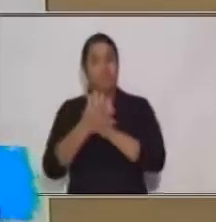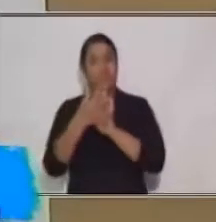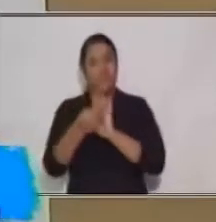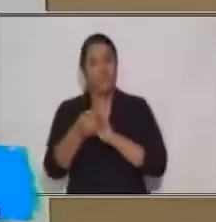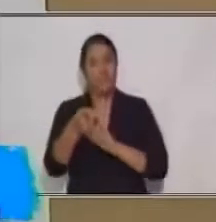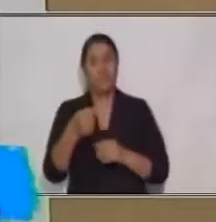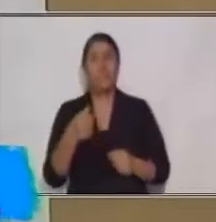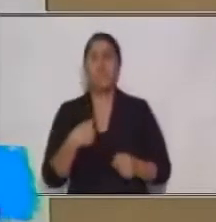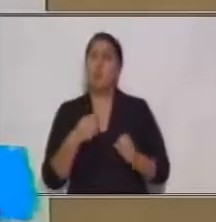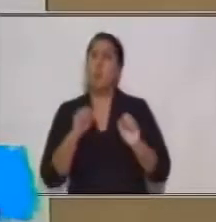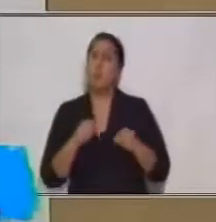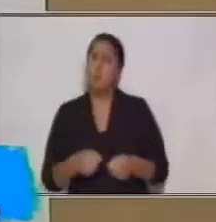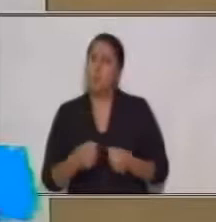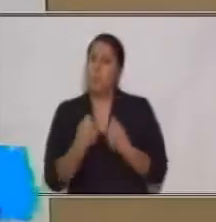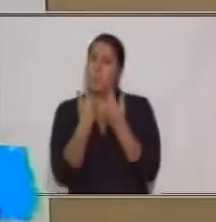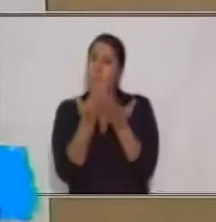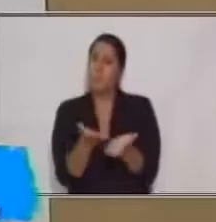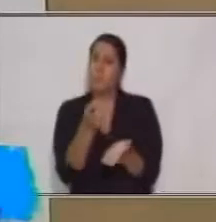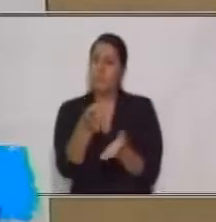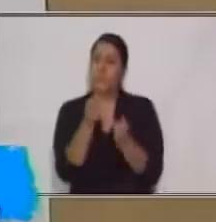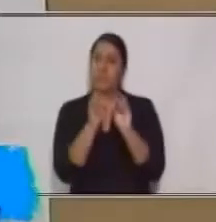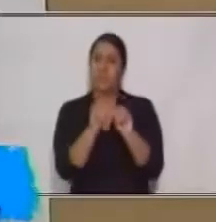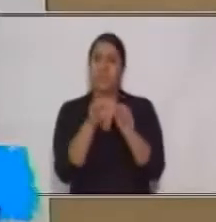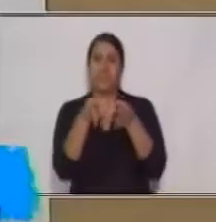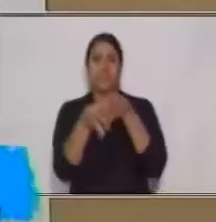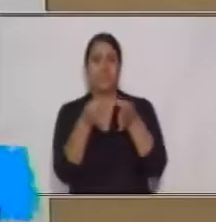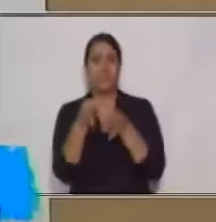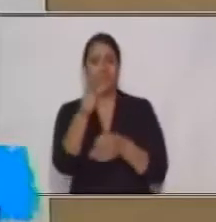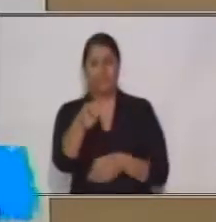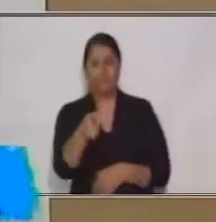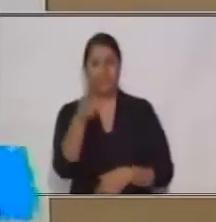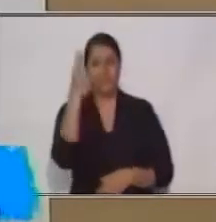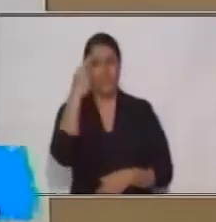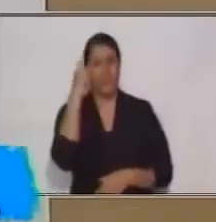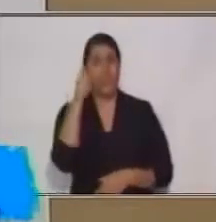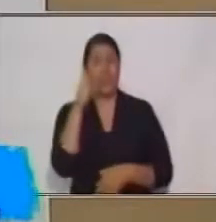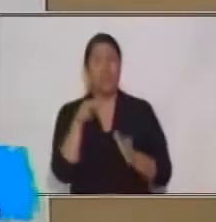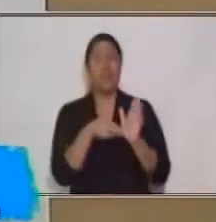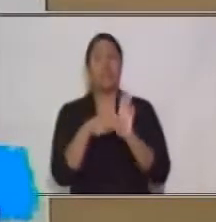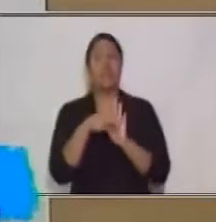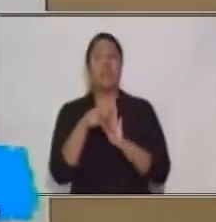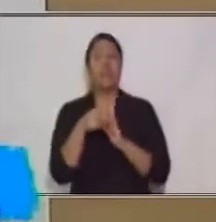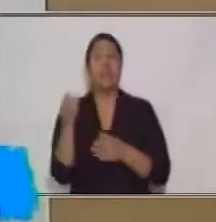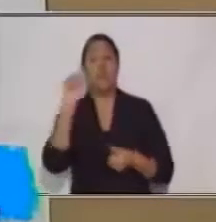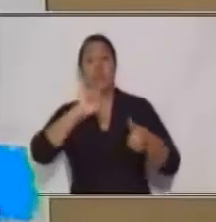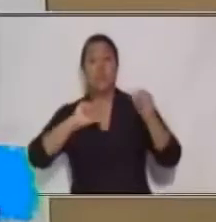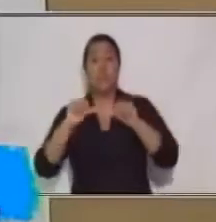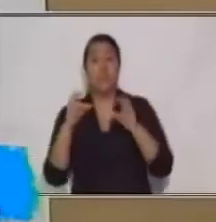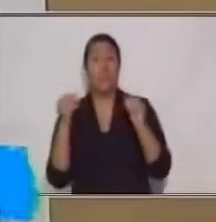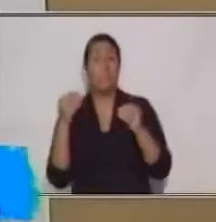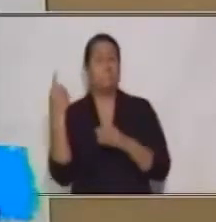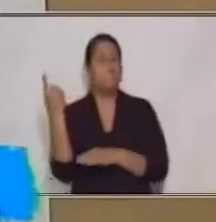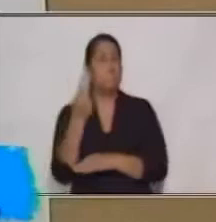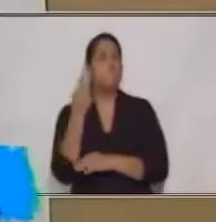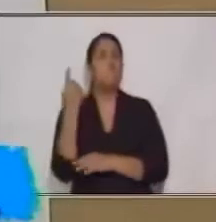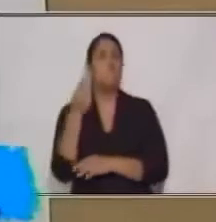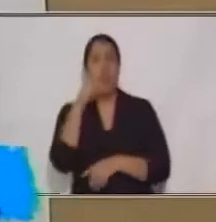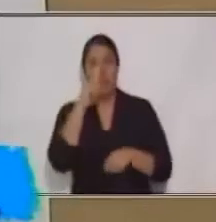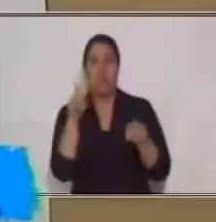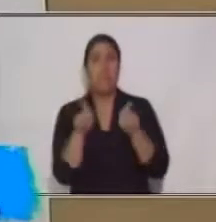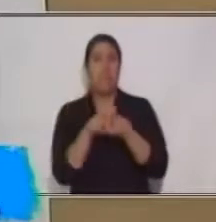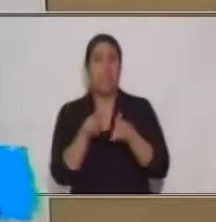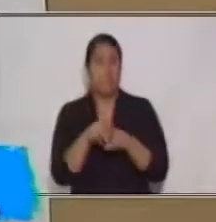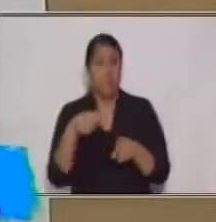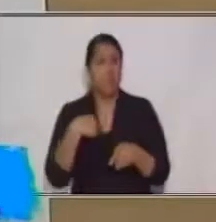es como yo puedo concluir dentro de la fonética, recordándoles que es un nivel científico de la lengua muy importante y que también nosotros